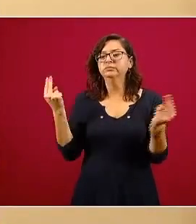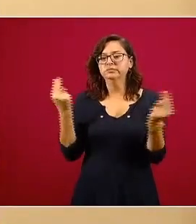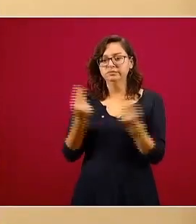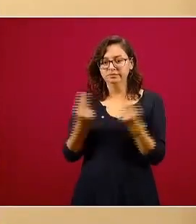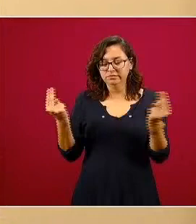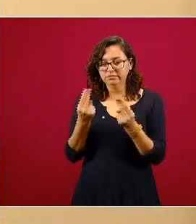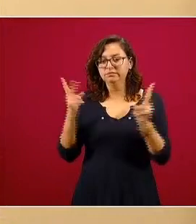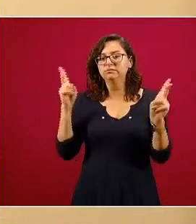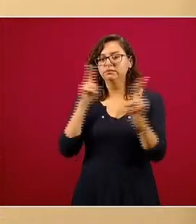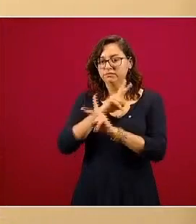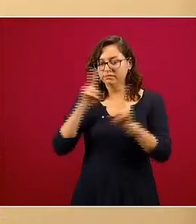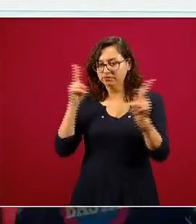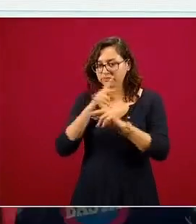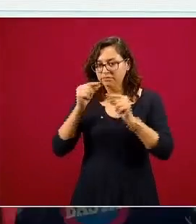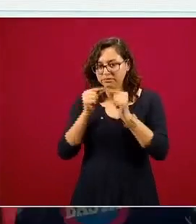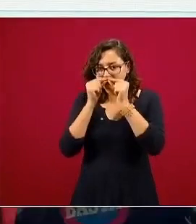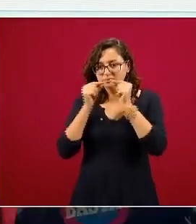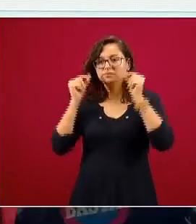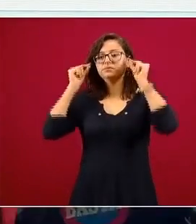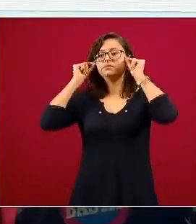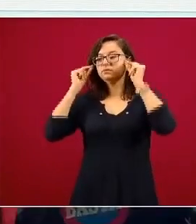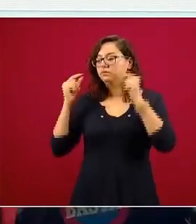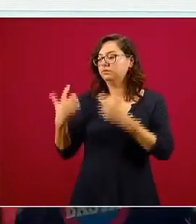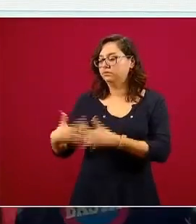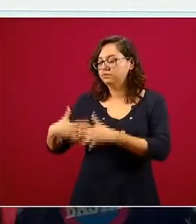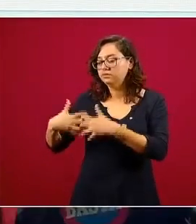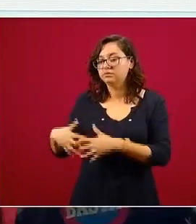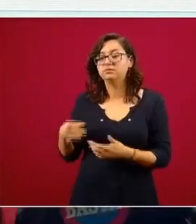suplementario y tienen enfermedad COVID-19.